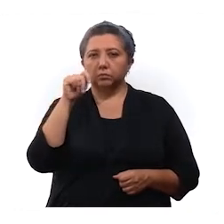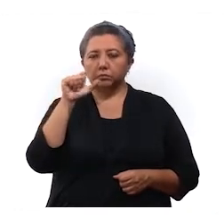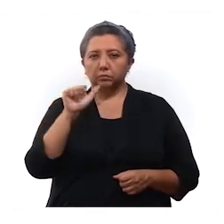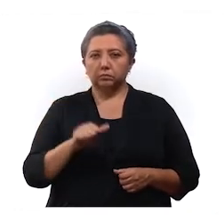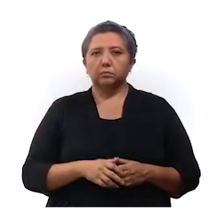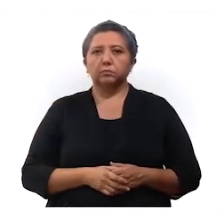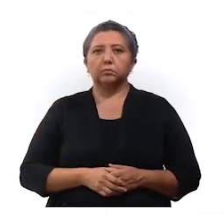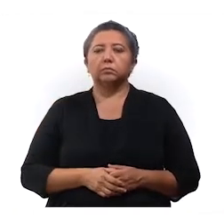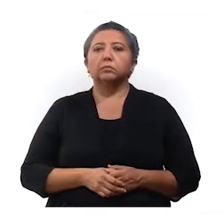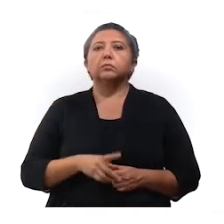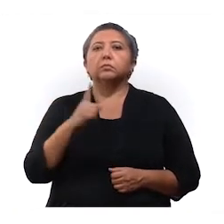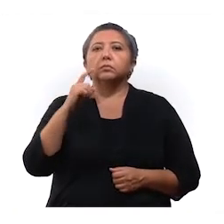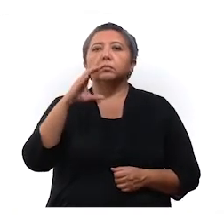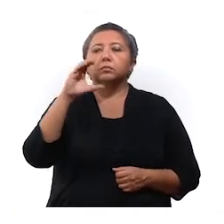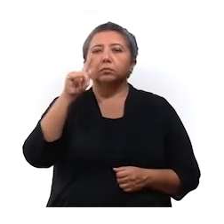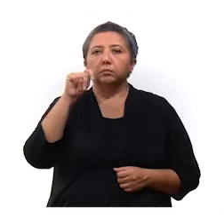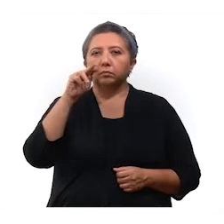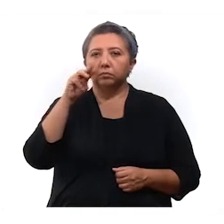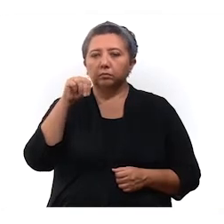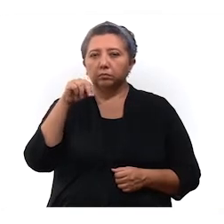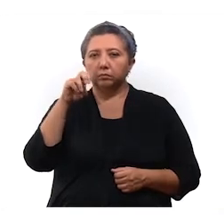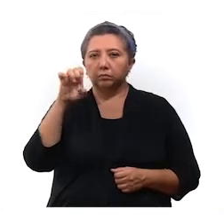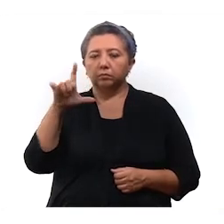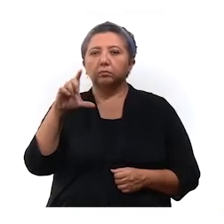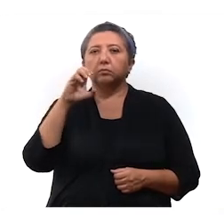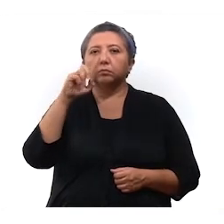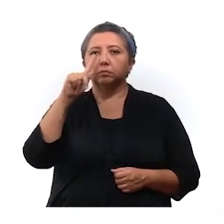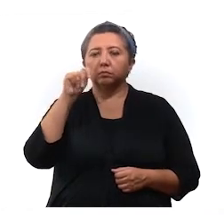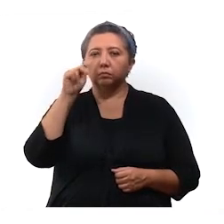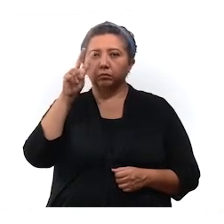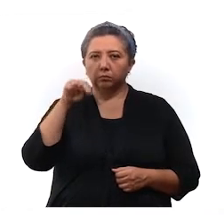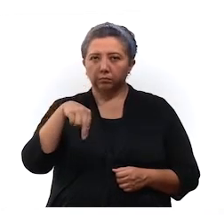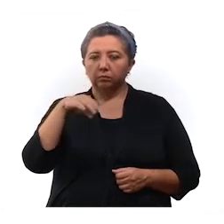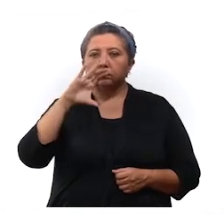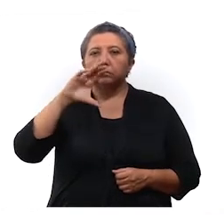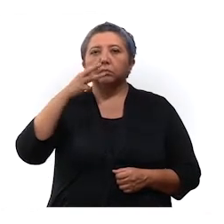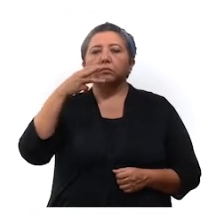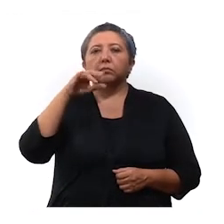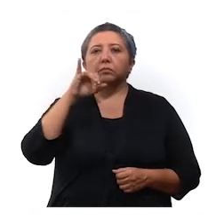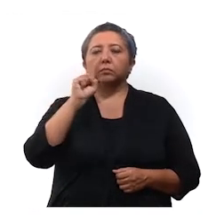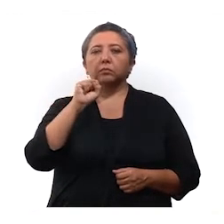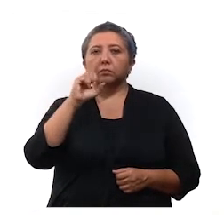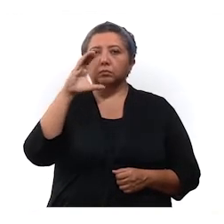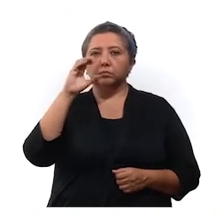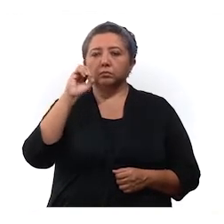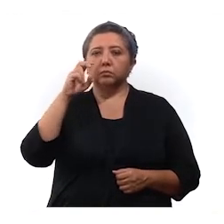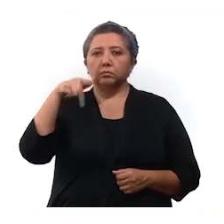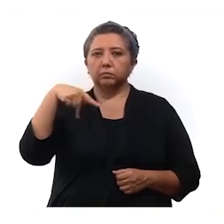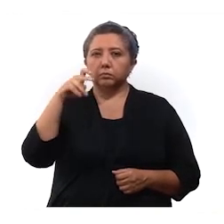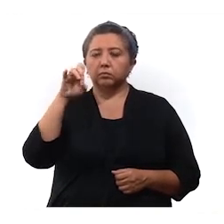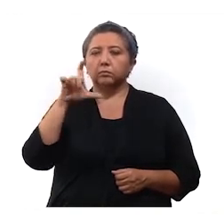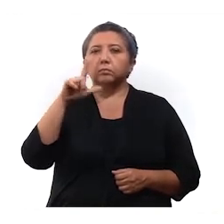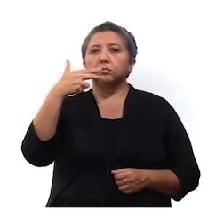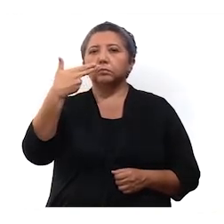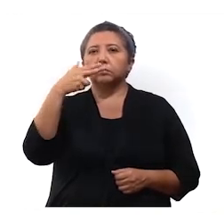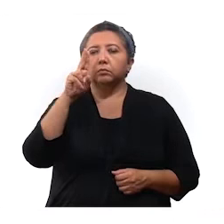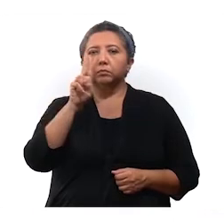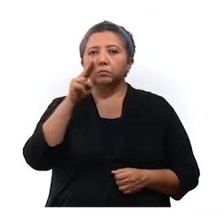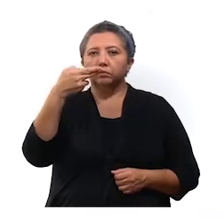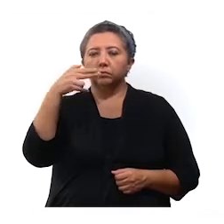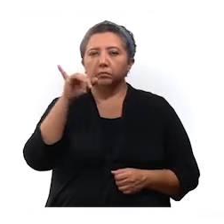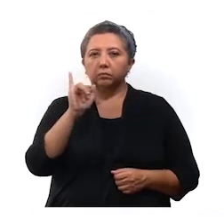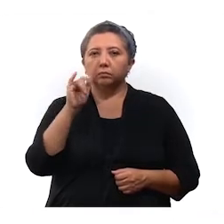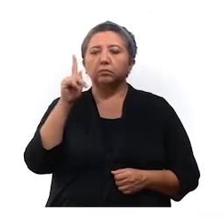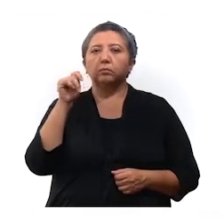Telchac Pueblo, y 1 en Calotmul, Cansacab, Celestún, Chancom, Chichimilá, Concal, Jalachó, Jují, Panabá,